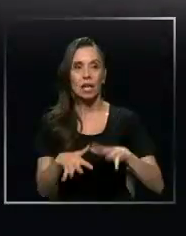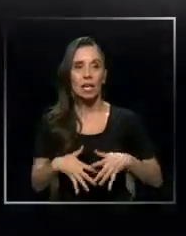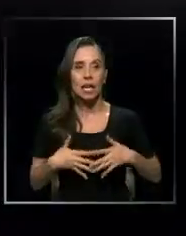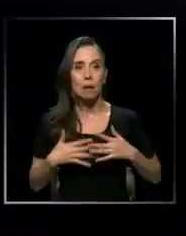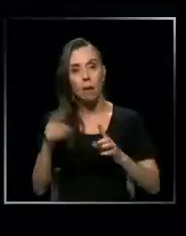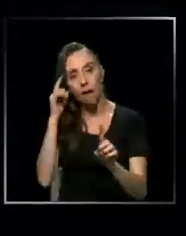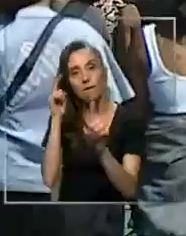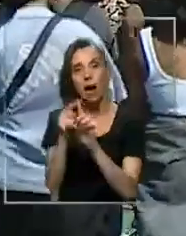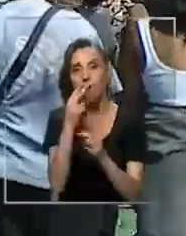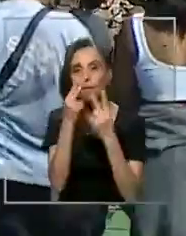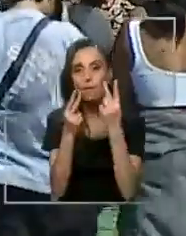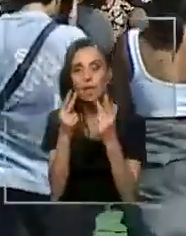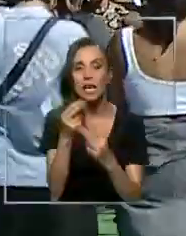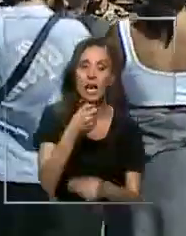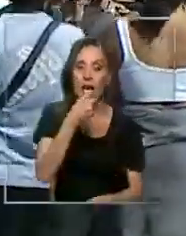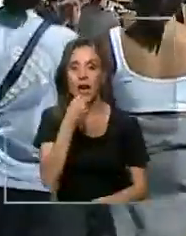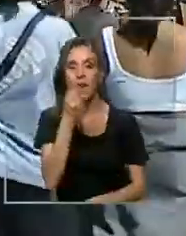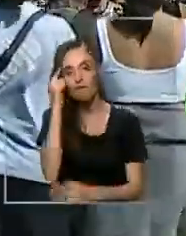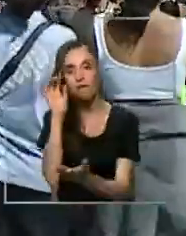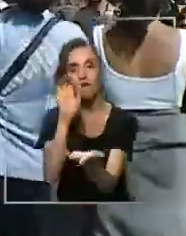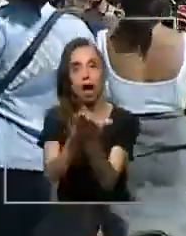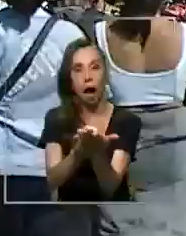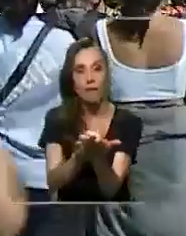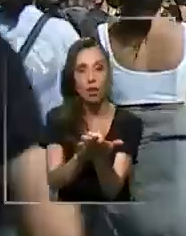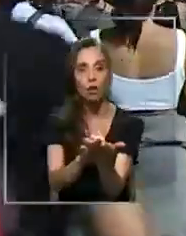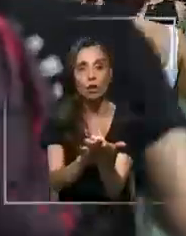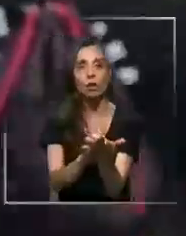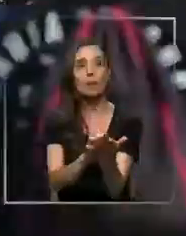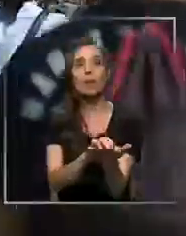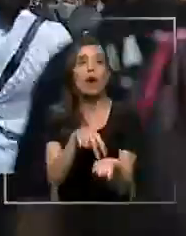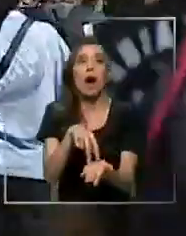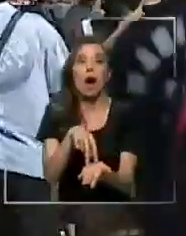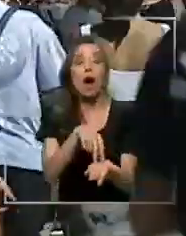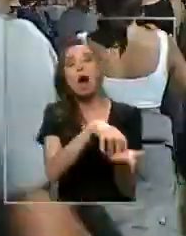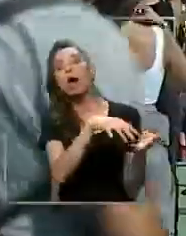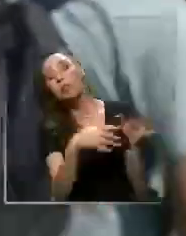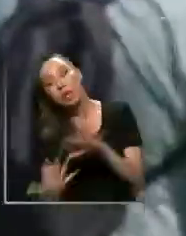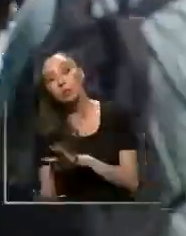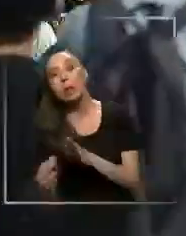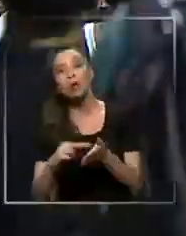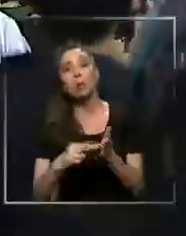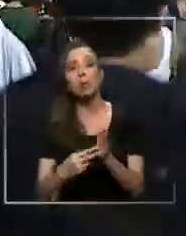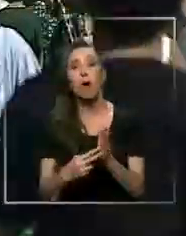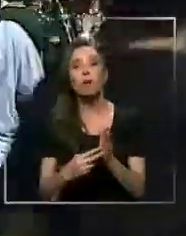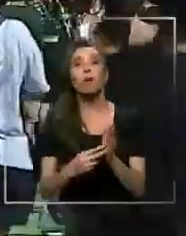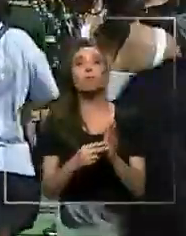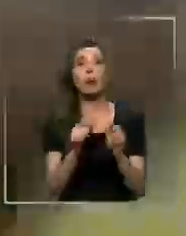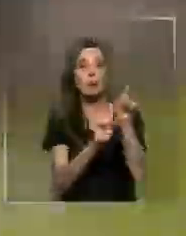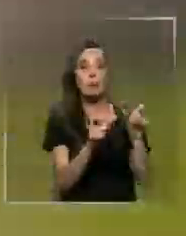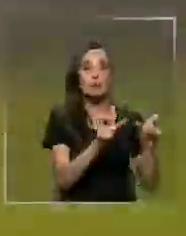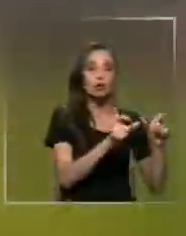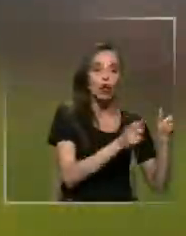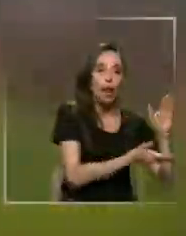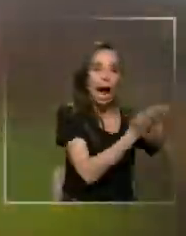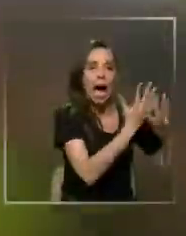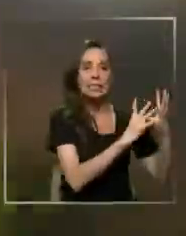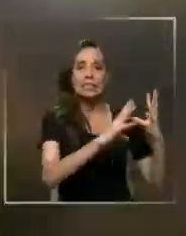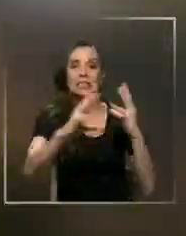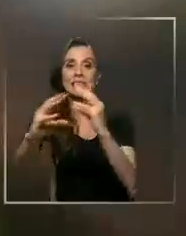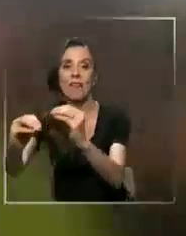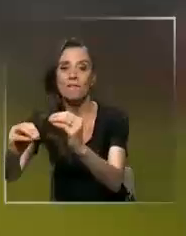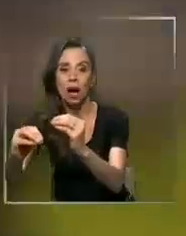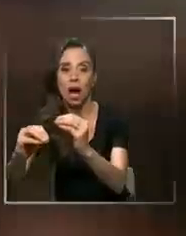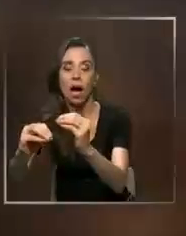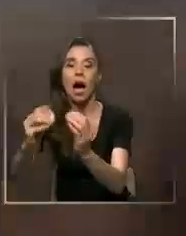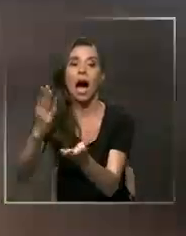los fans por ver a sus artistas favoritos, hubo desmayos y problemas con la organización de la salida del público del recinto